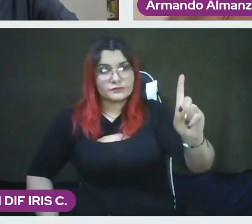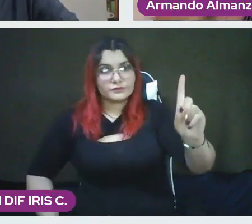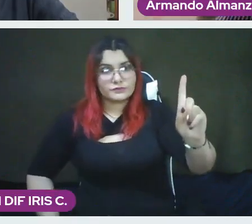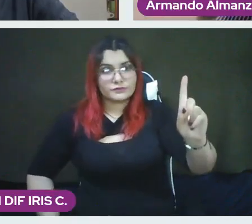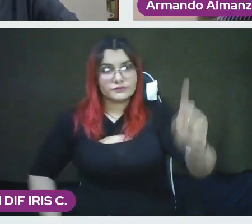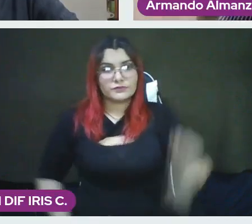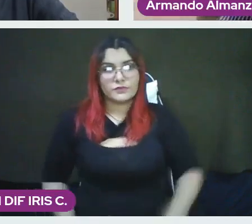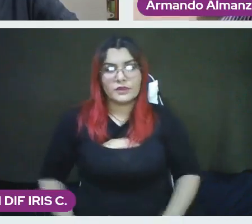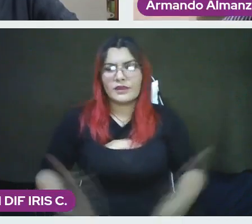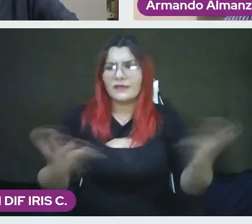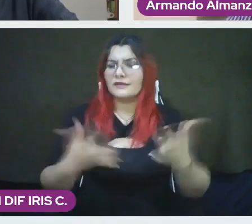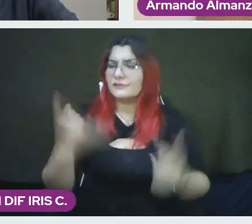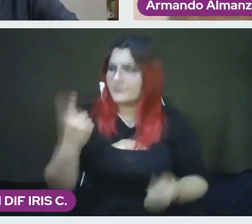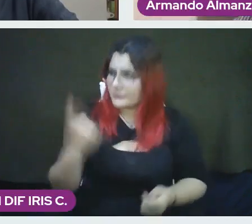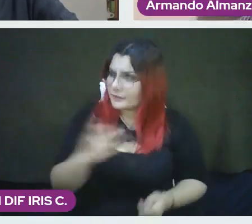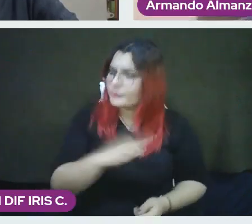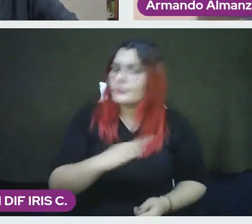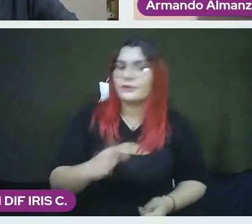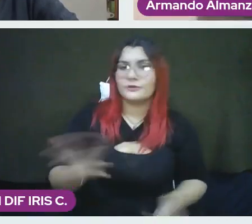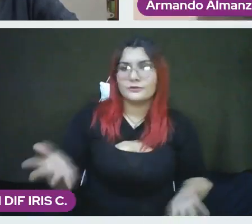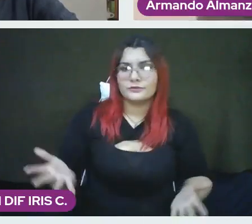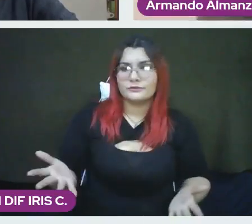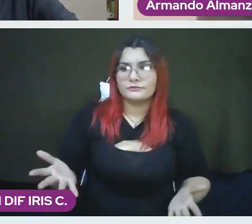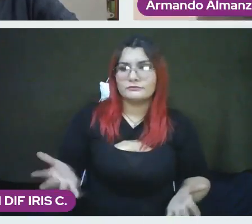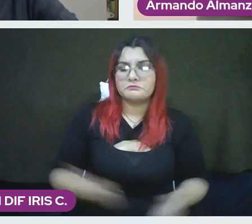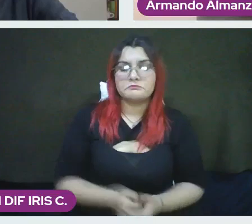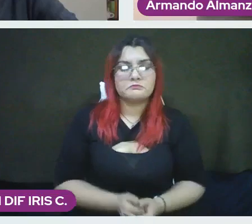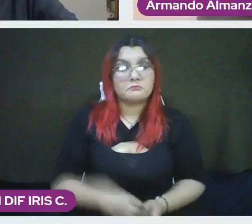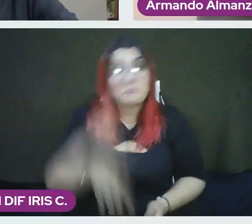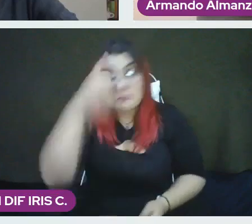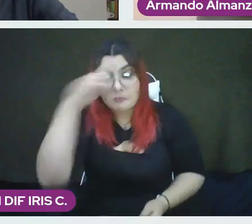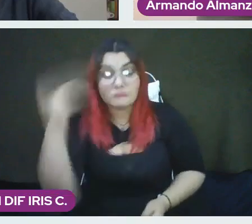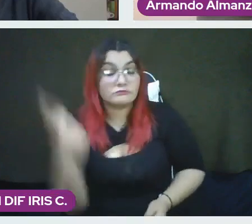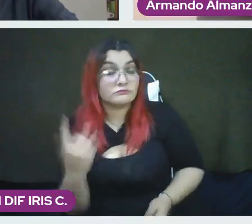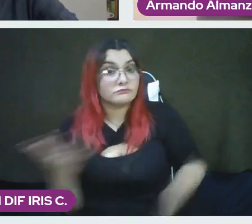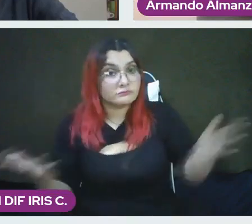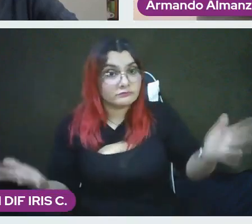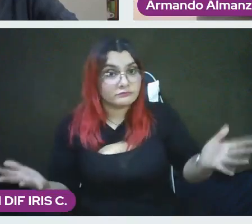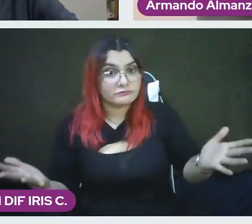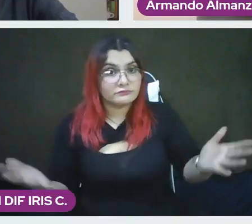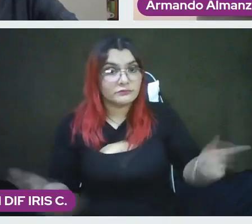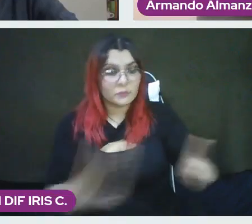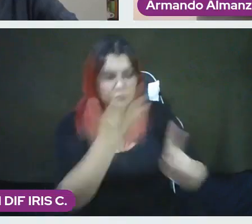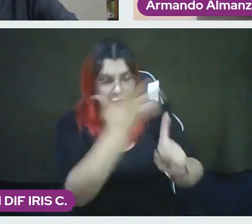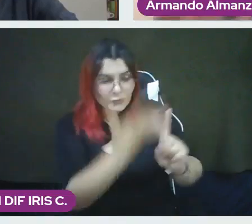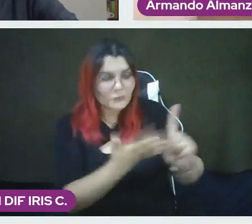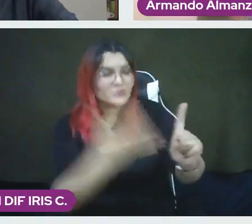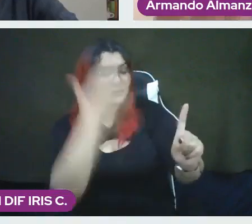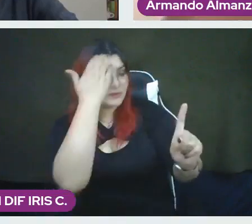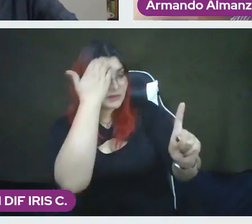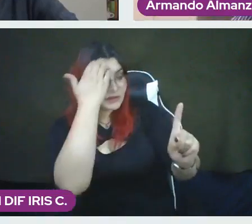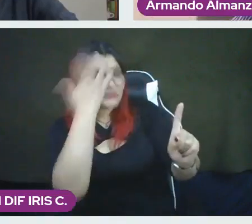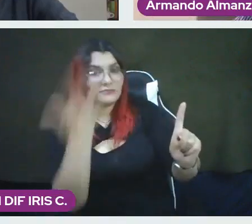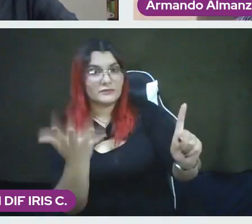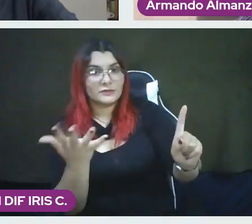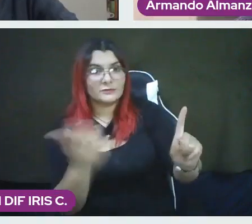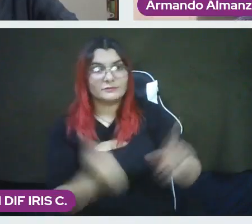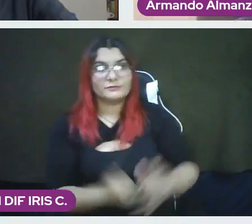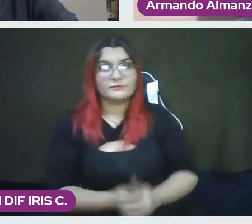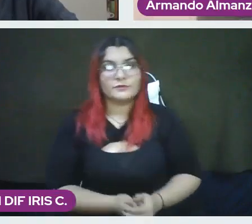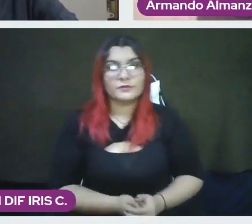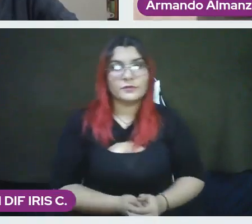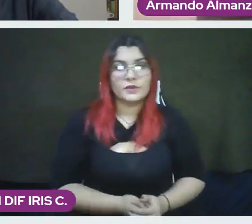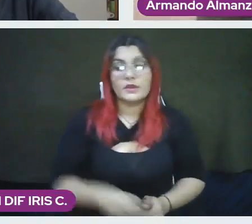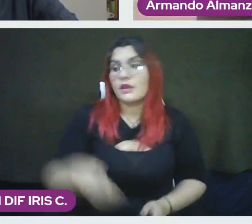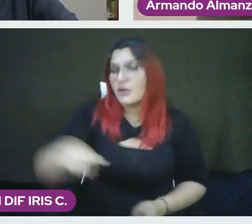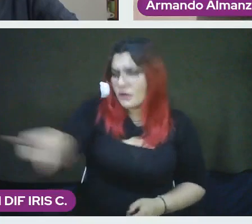capacidades tengo y para qué? ¿No? Porque a veces la gente nos exige más allá de lo